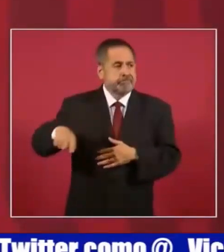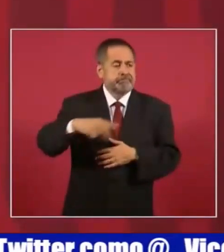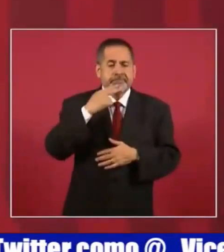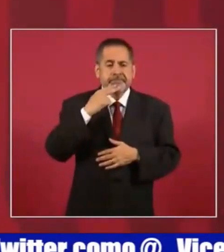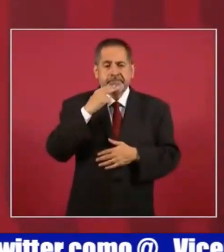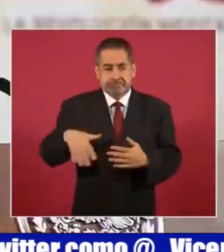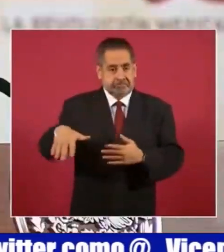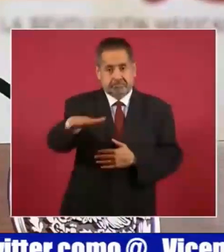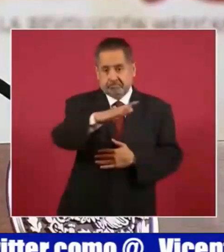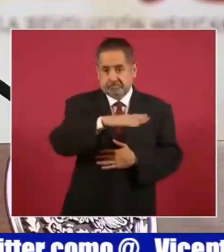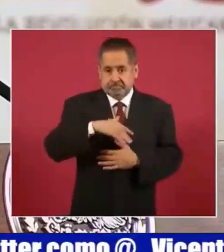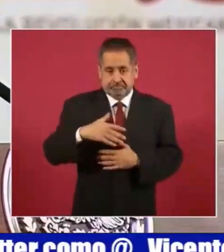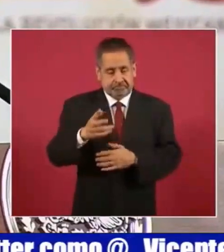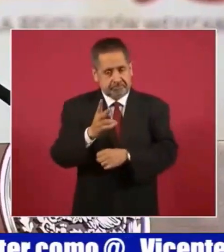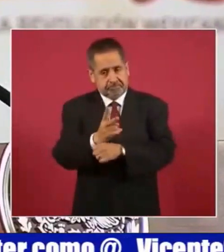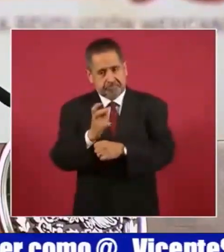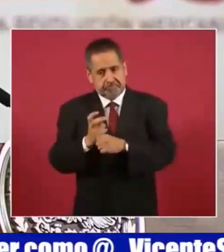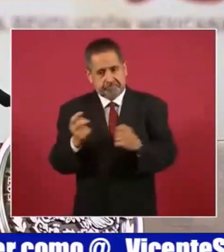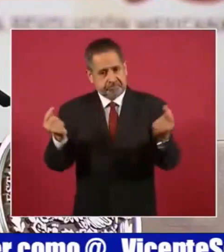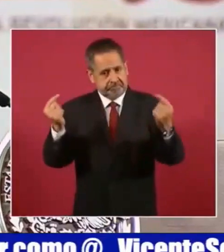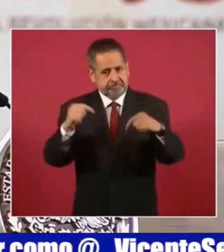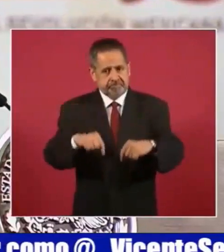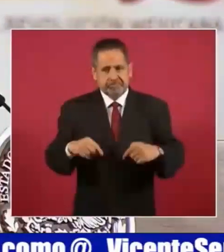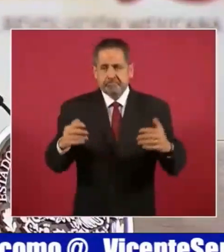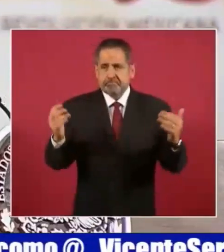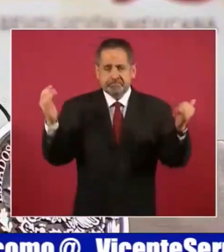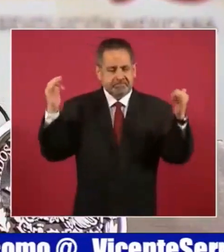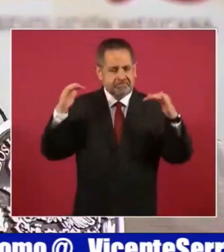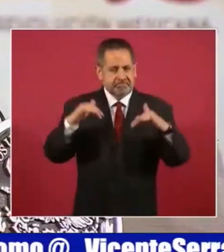puede enfrentar precisamente a los